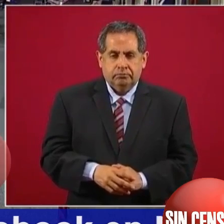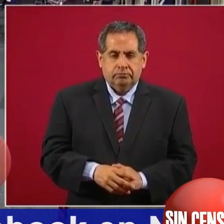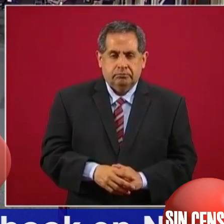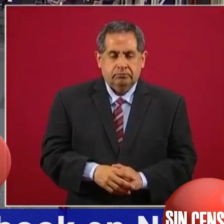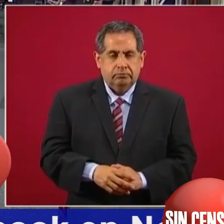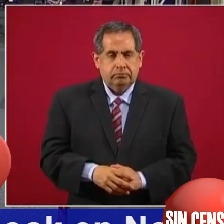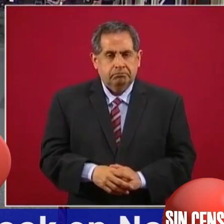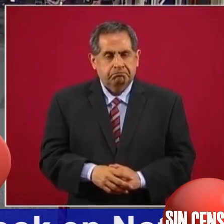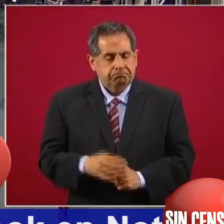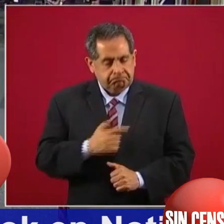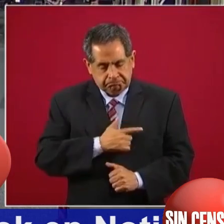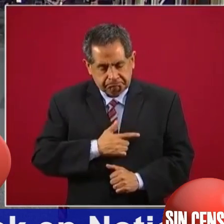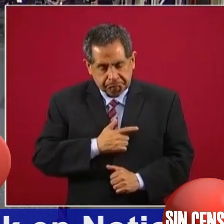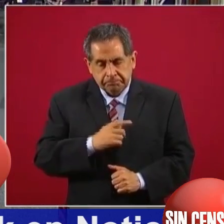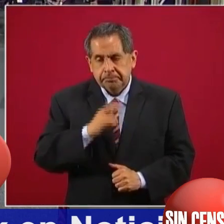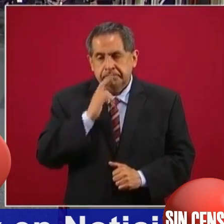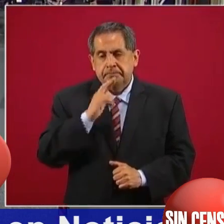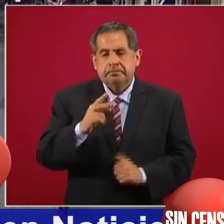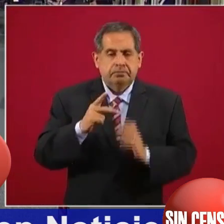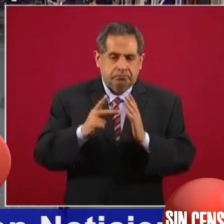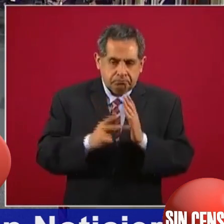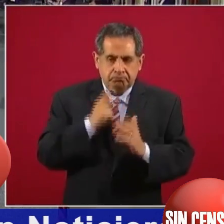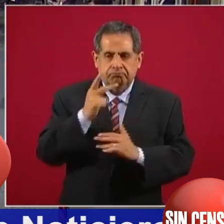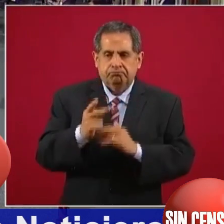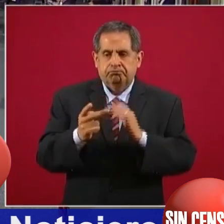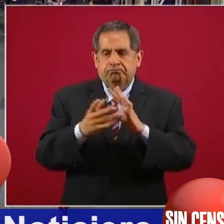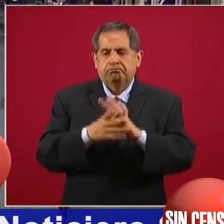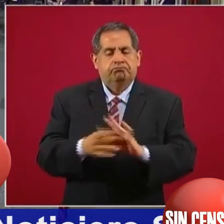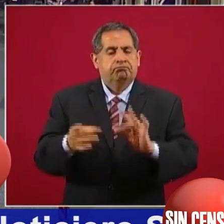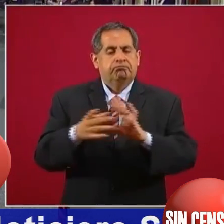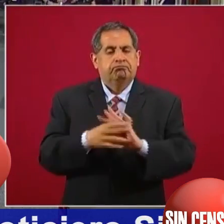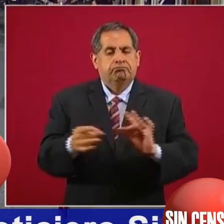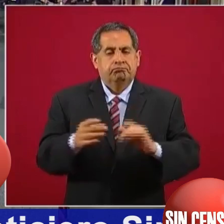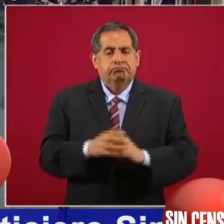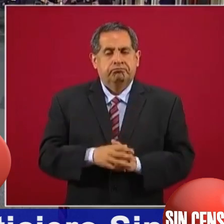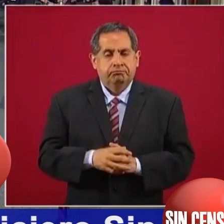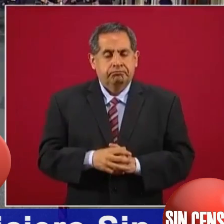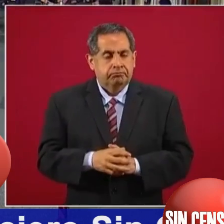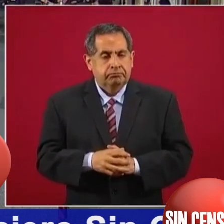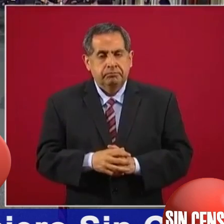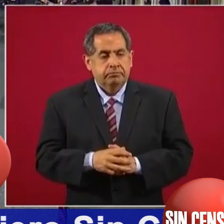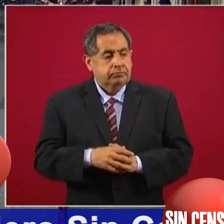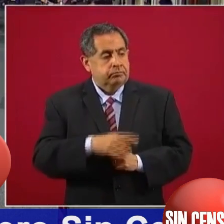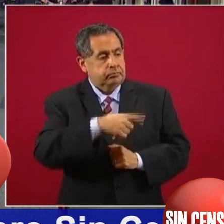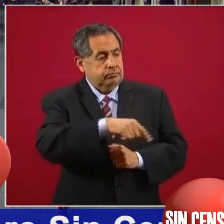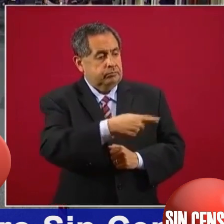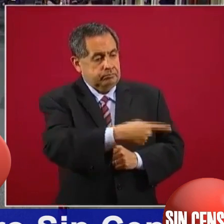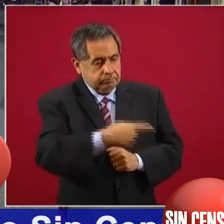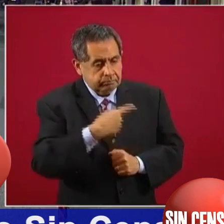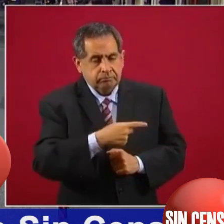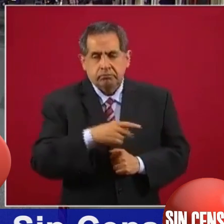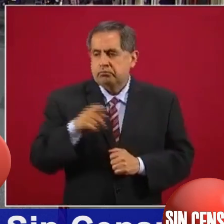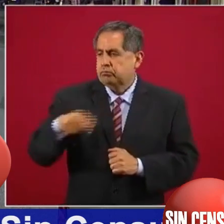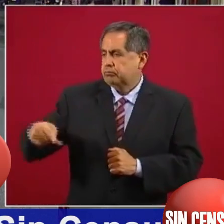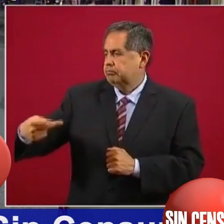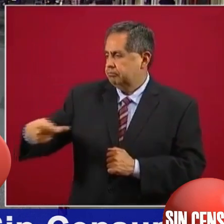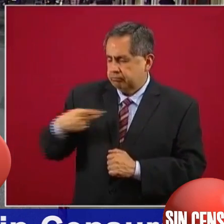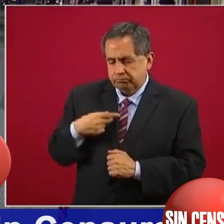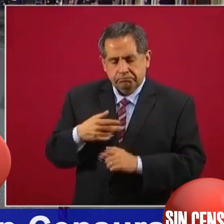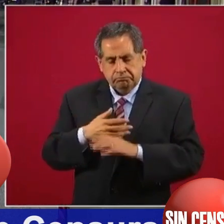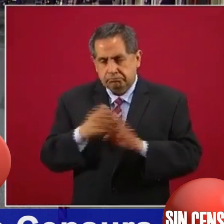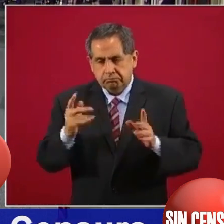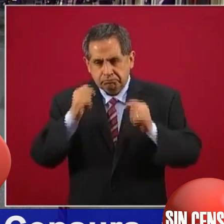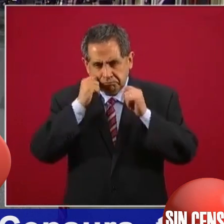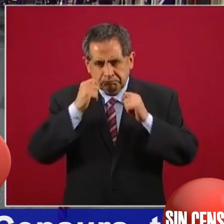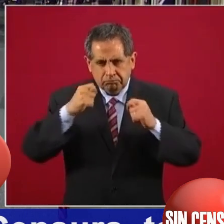Con mucho gusto lo volvemos a explicar, lo pregunte la oposición o la no oposición o quien no